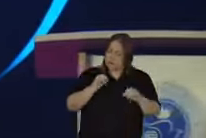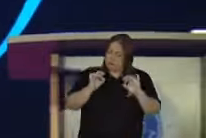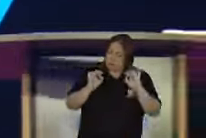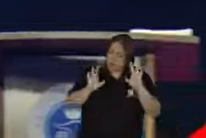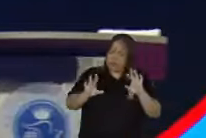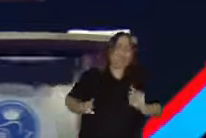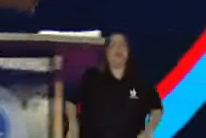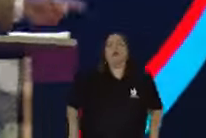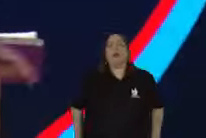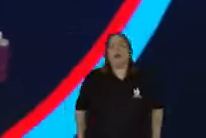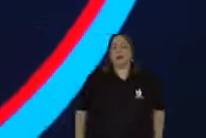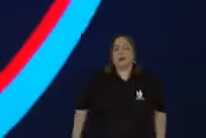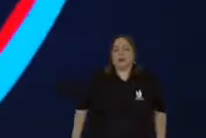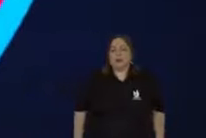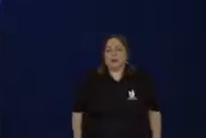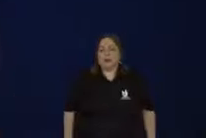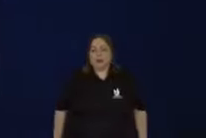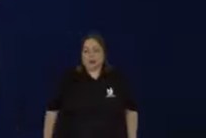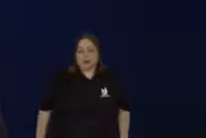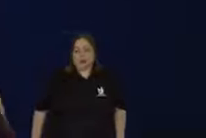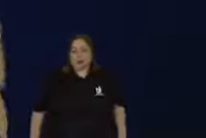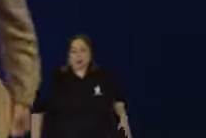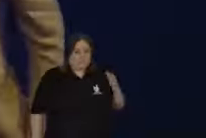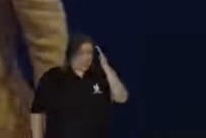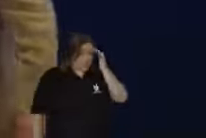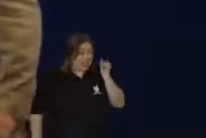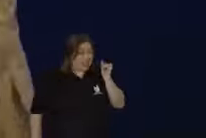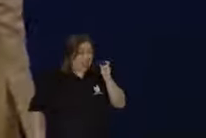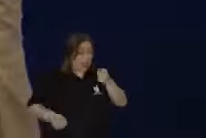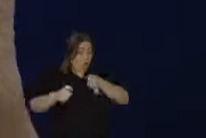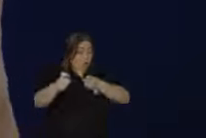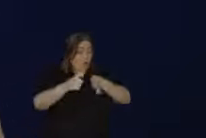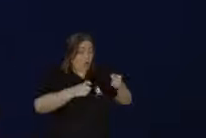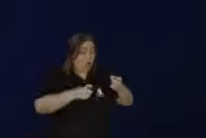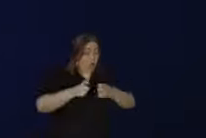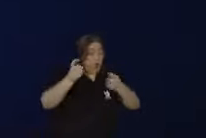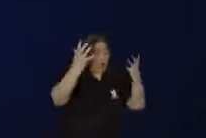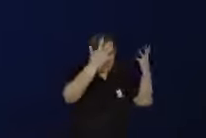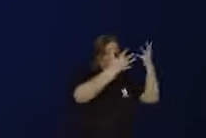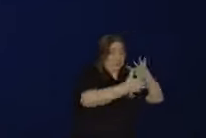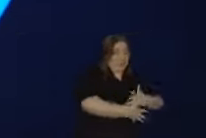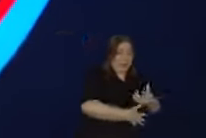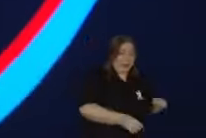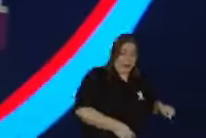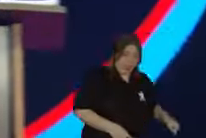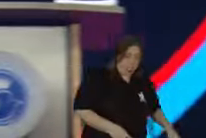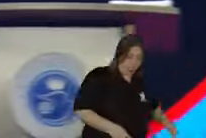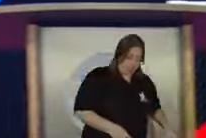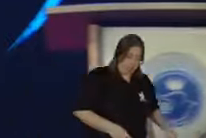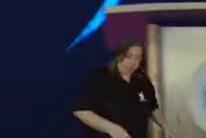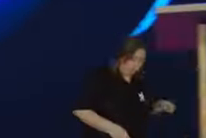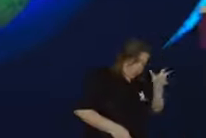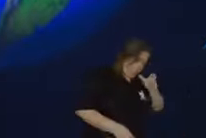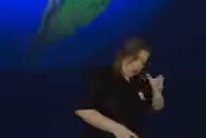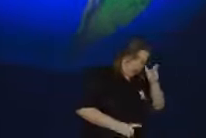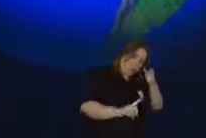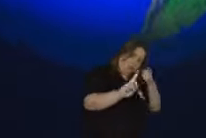intereses en el reino de las tinieblas. Su estrategia principal es